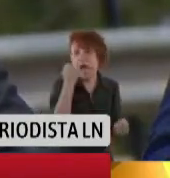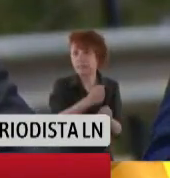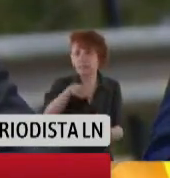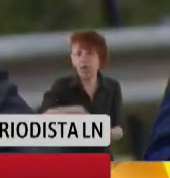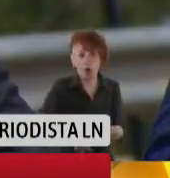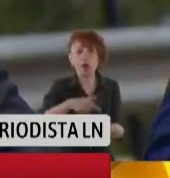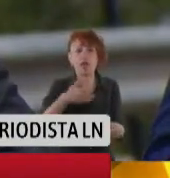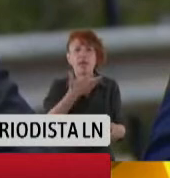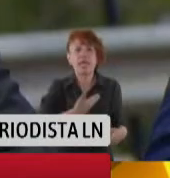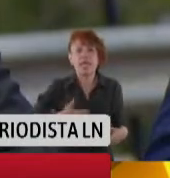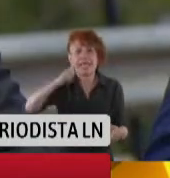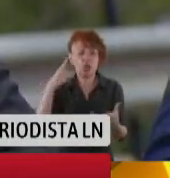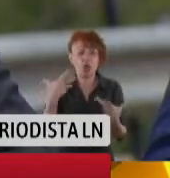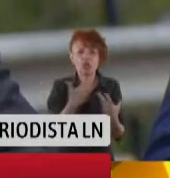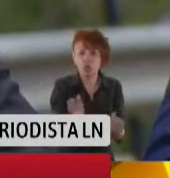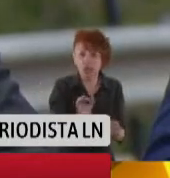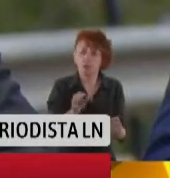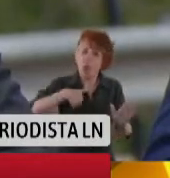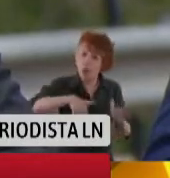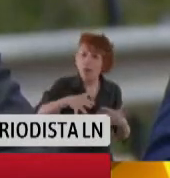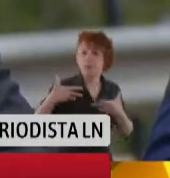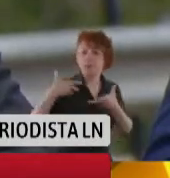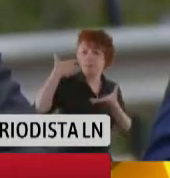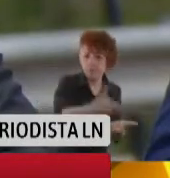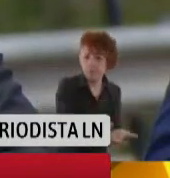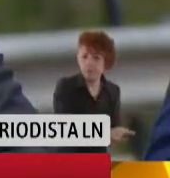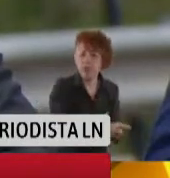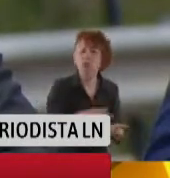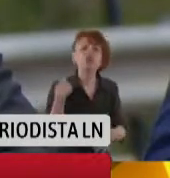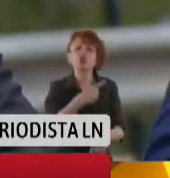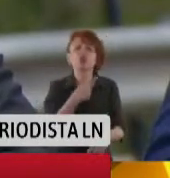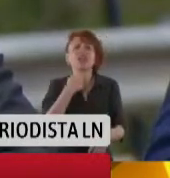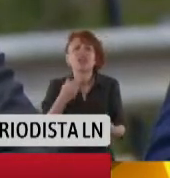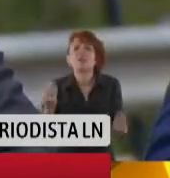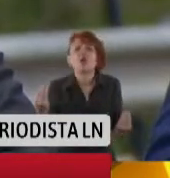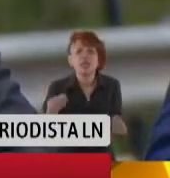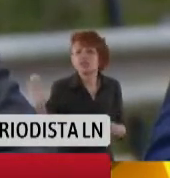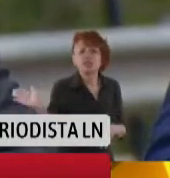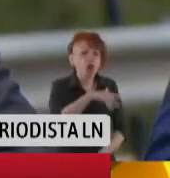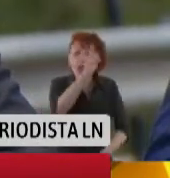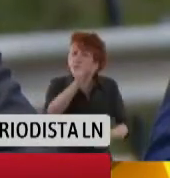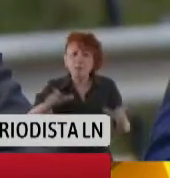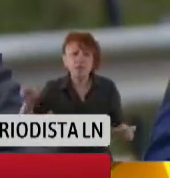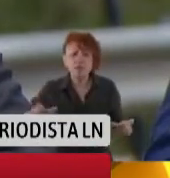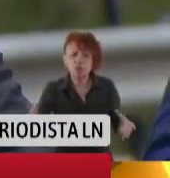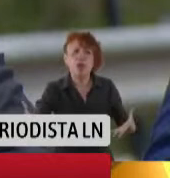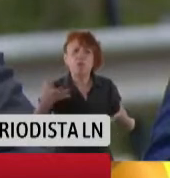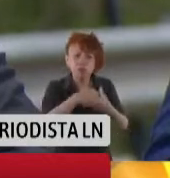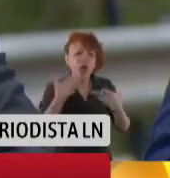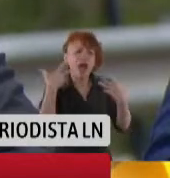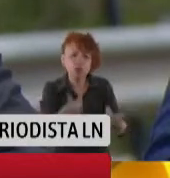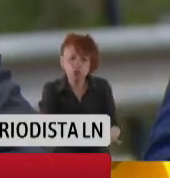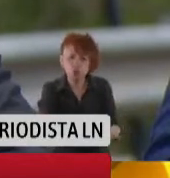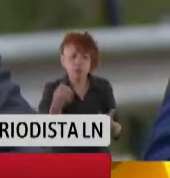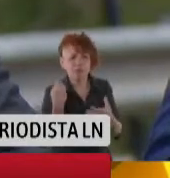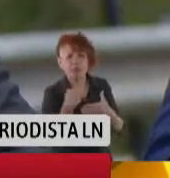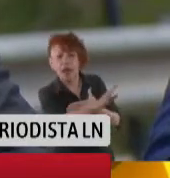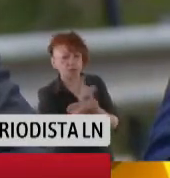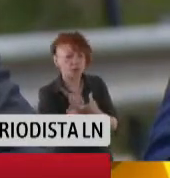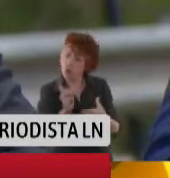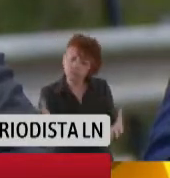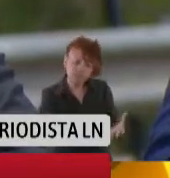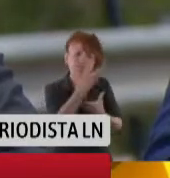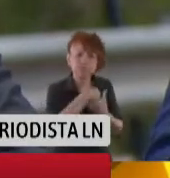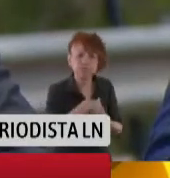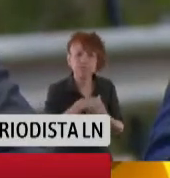que tiene para retener el poder en la provincia de Buenos Aires, Axel Kicillof, si es que fuera el candidato, es tener una boleta fuerte que lo